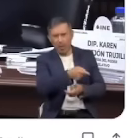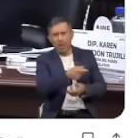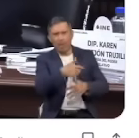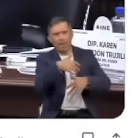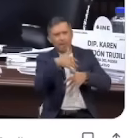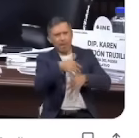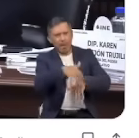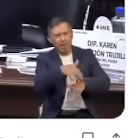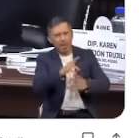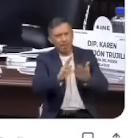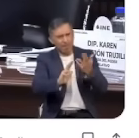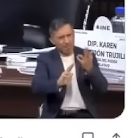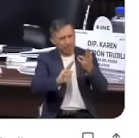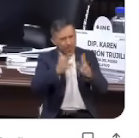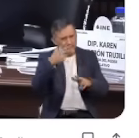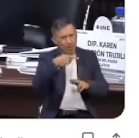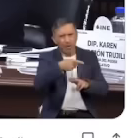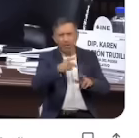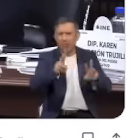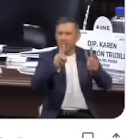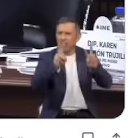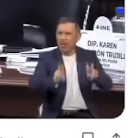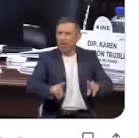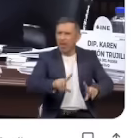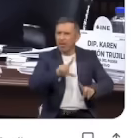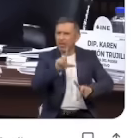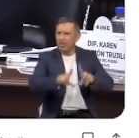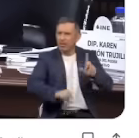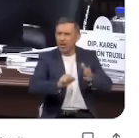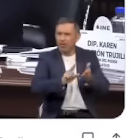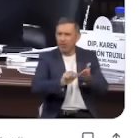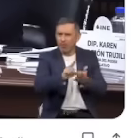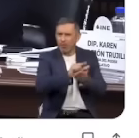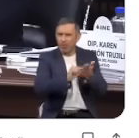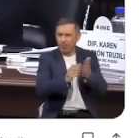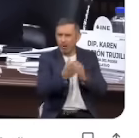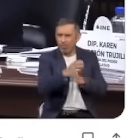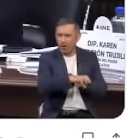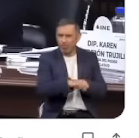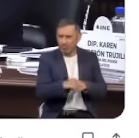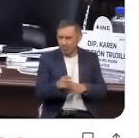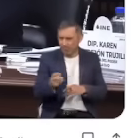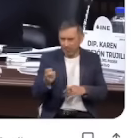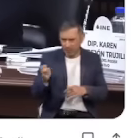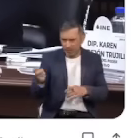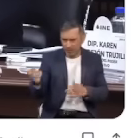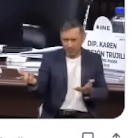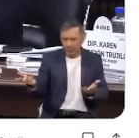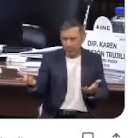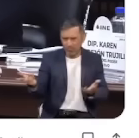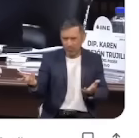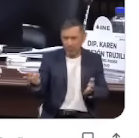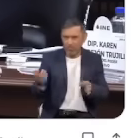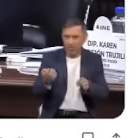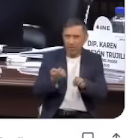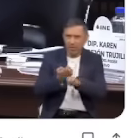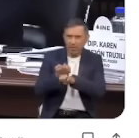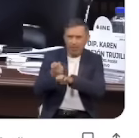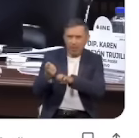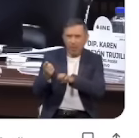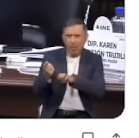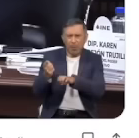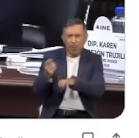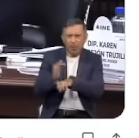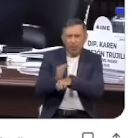reclamen asuntos nacionales aquí si eso no es provincianismo no sé qué es